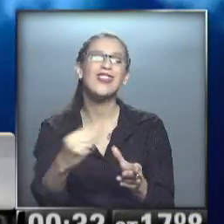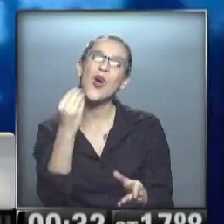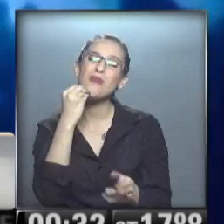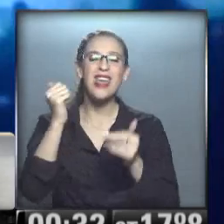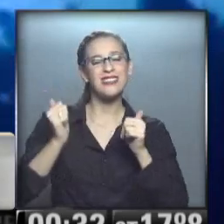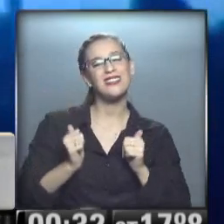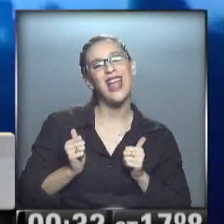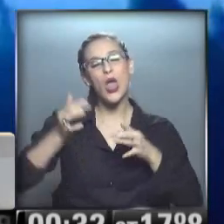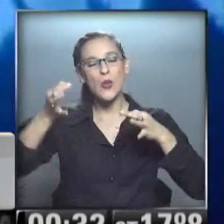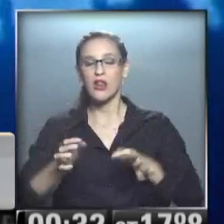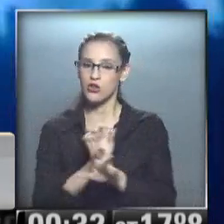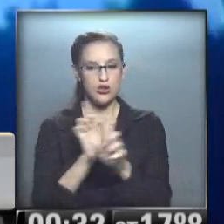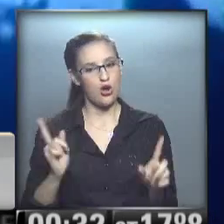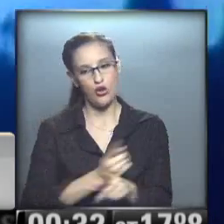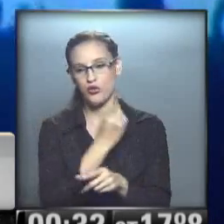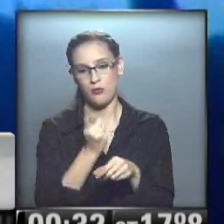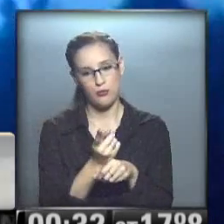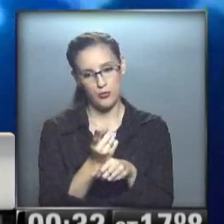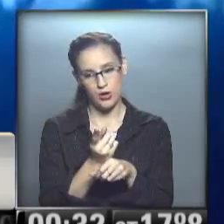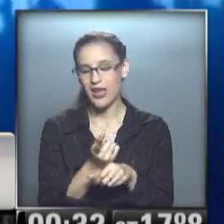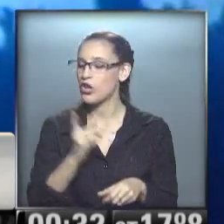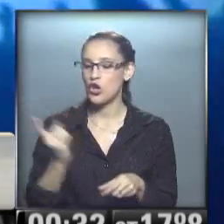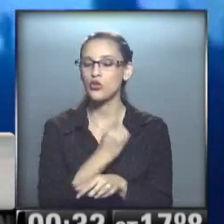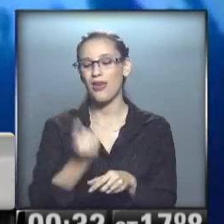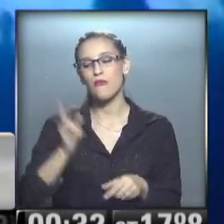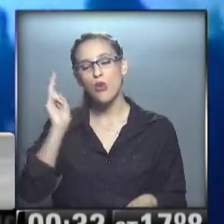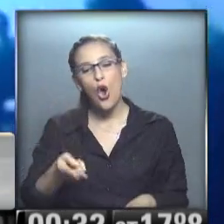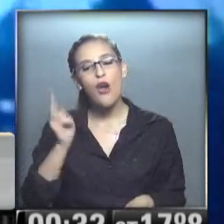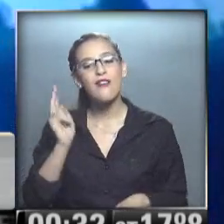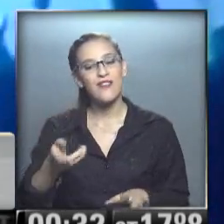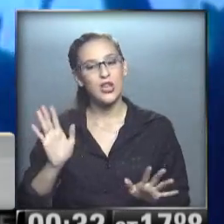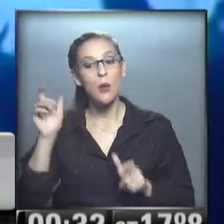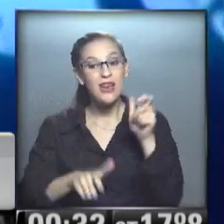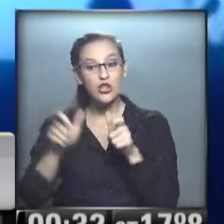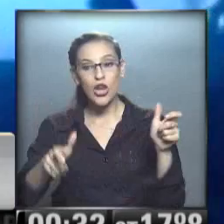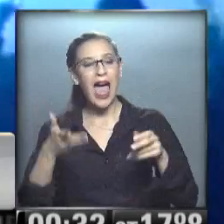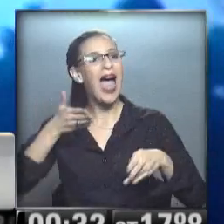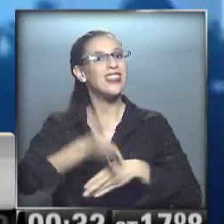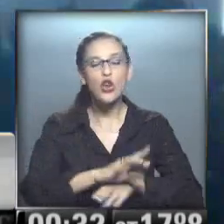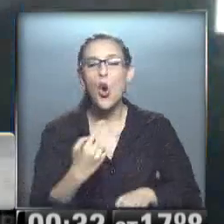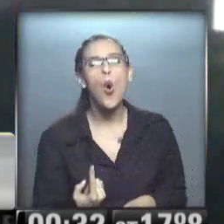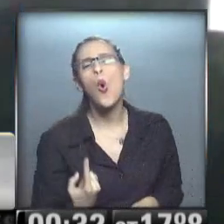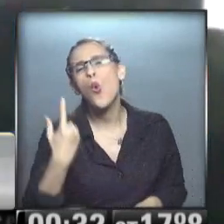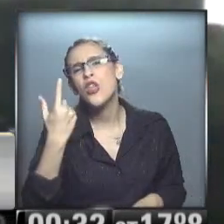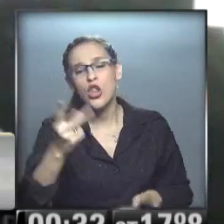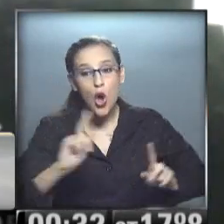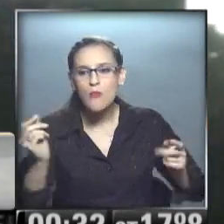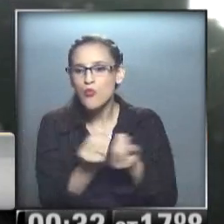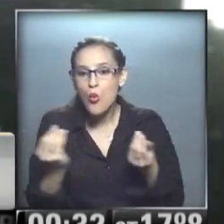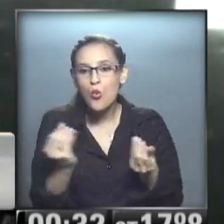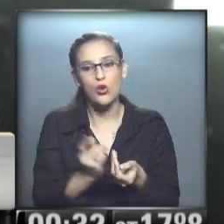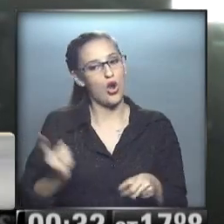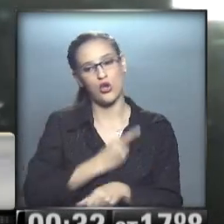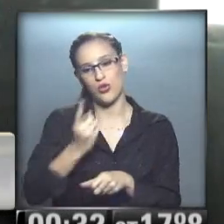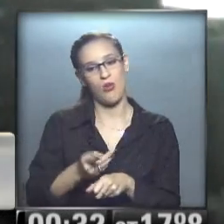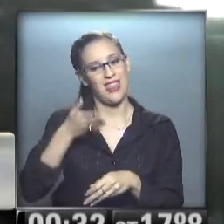al menos en el centro por aquí, por la costanera, no está habilitado a la gente entrar, en muchos, no es uno o dos, en muchos uno no puede ingresar